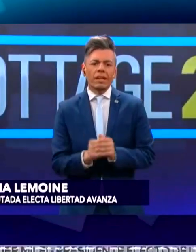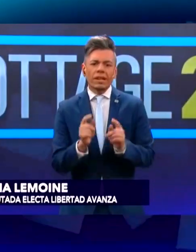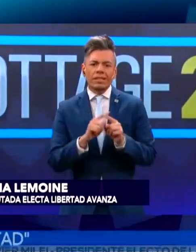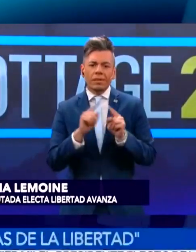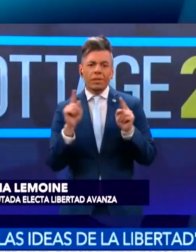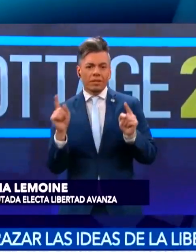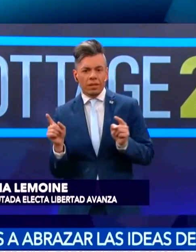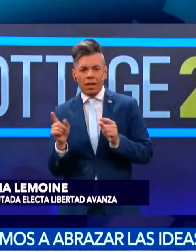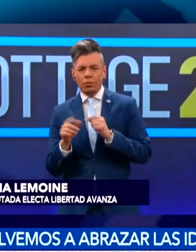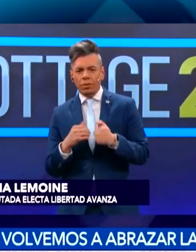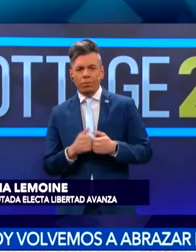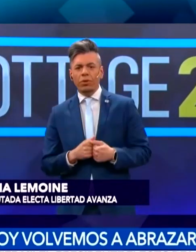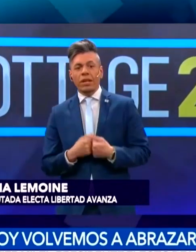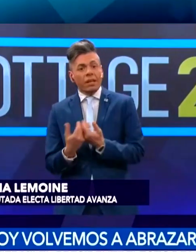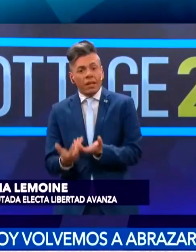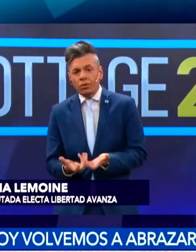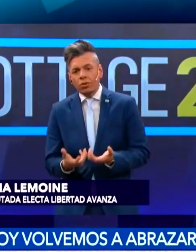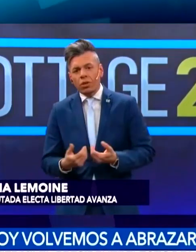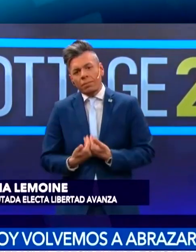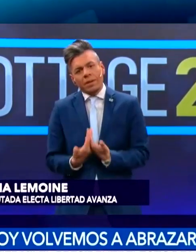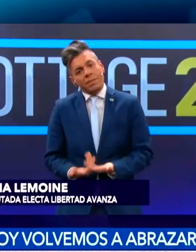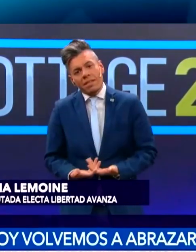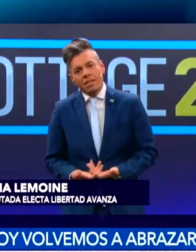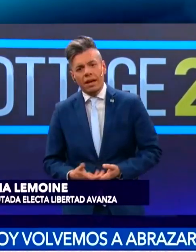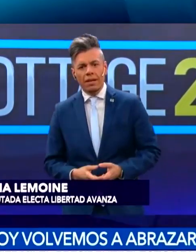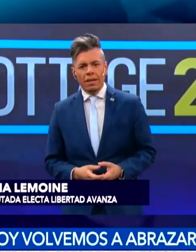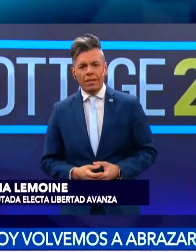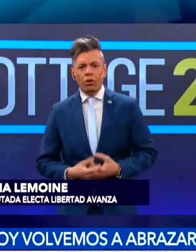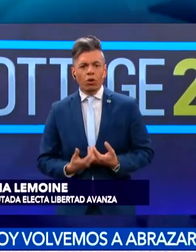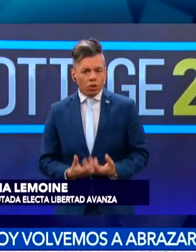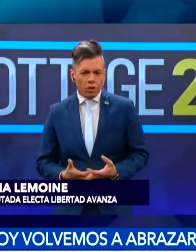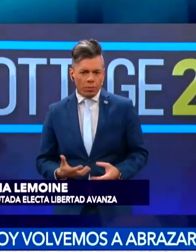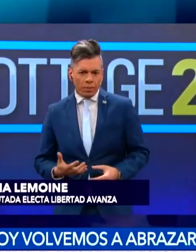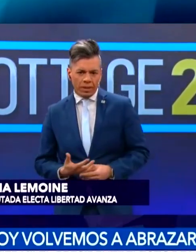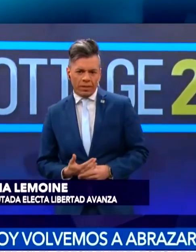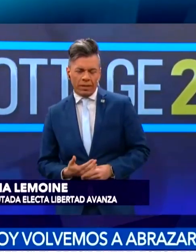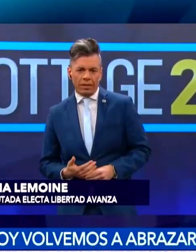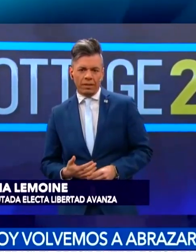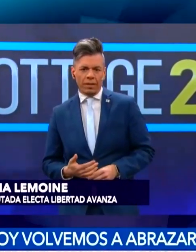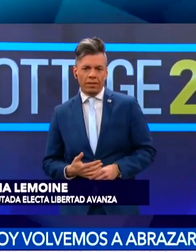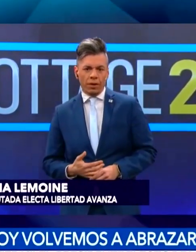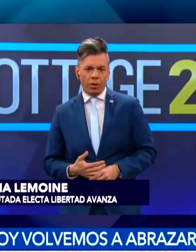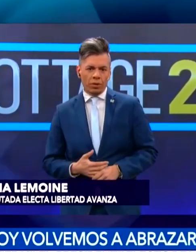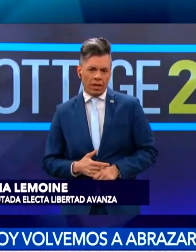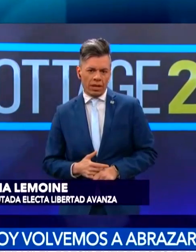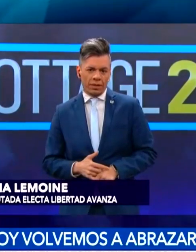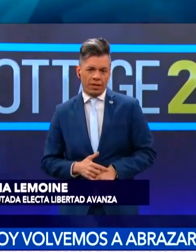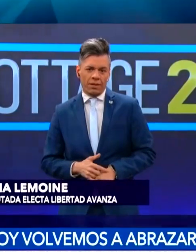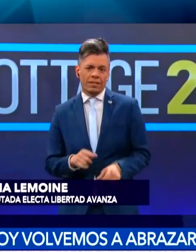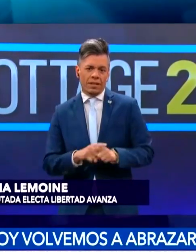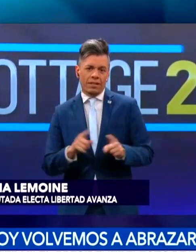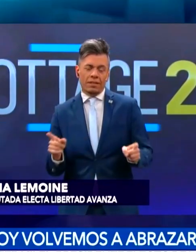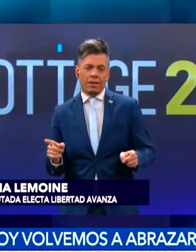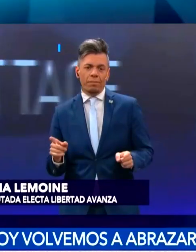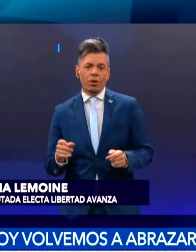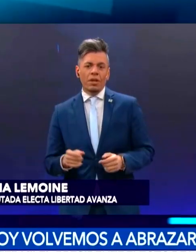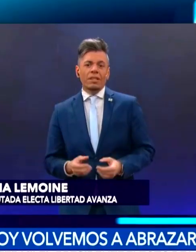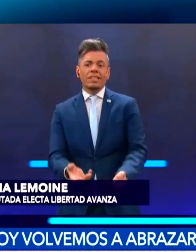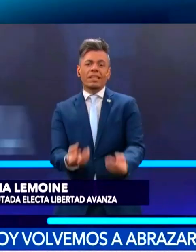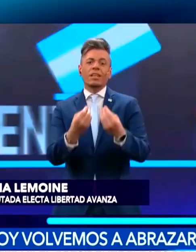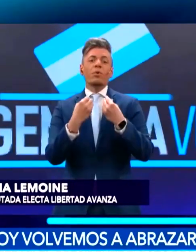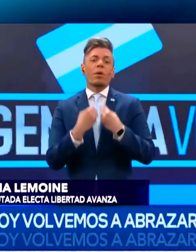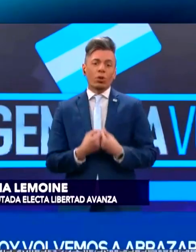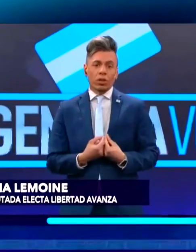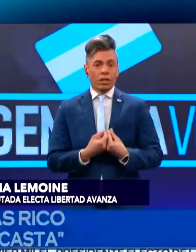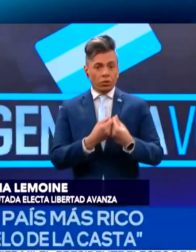preguntar si recibiste algún tipo de reto, de reprimenda, de consejo por parte de alguna autoridad de la libertad avanza en este tiempo, y